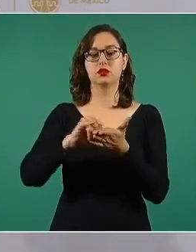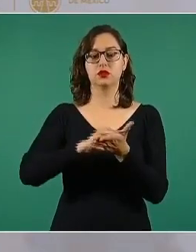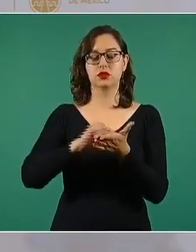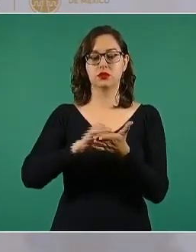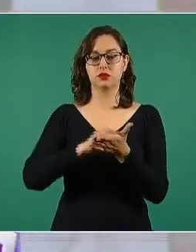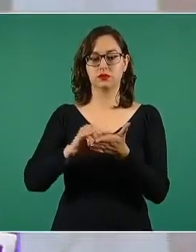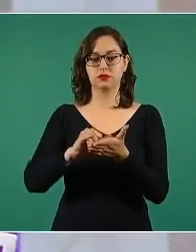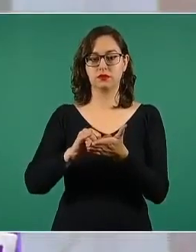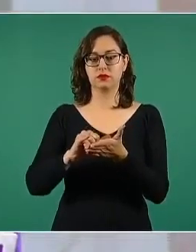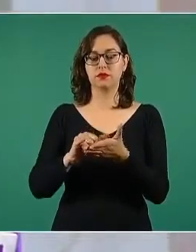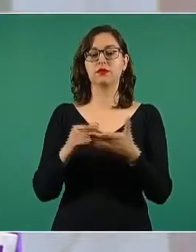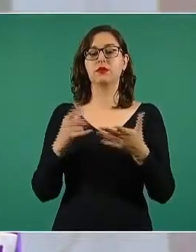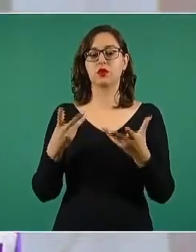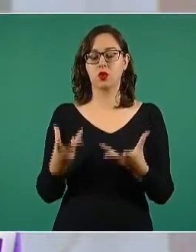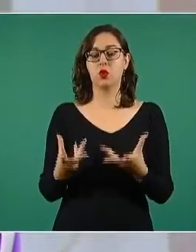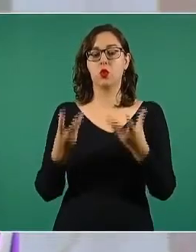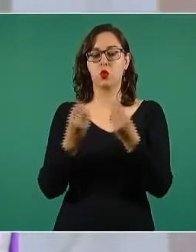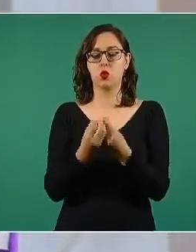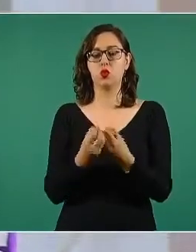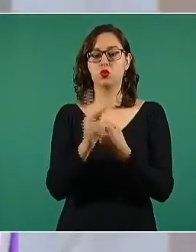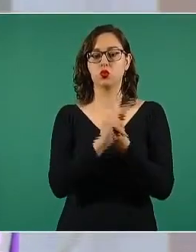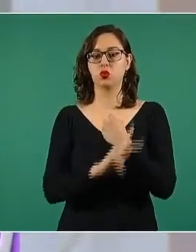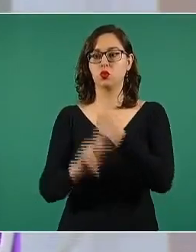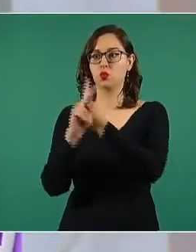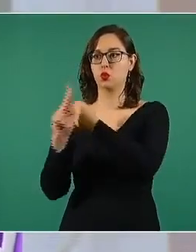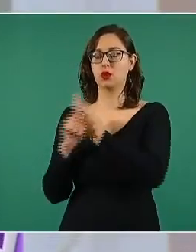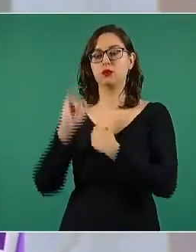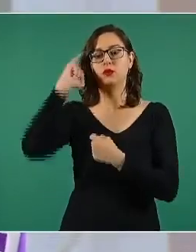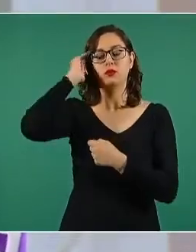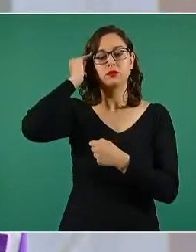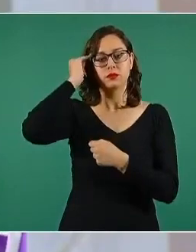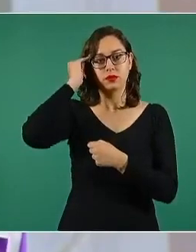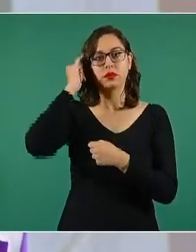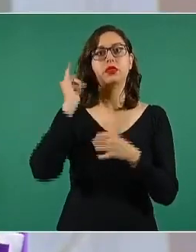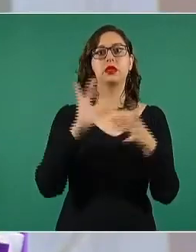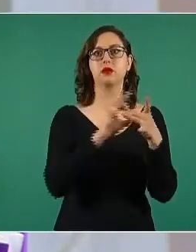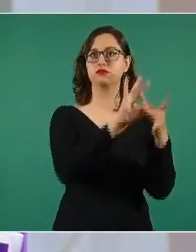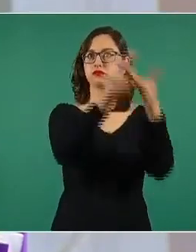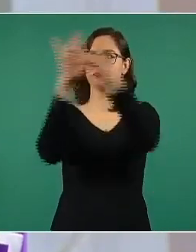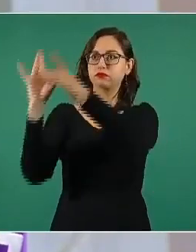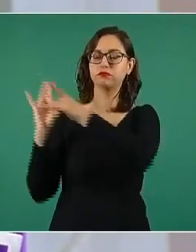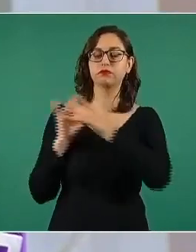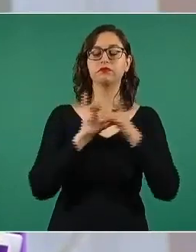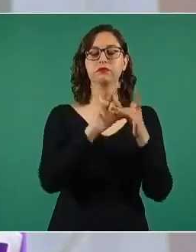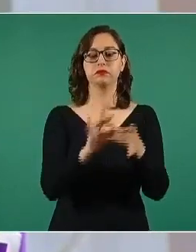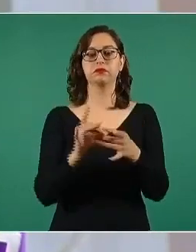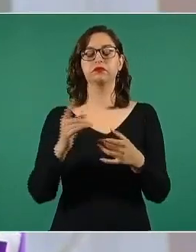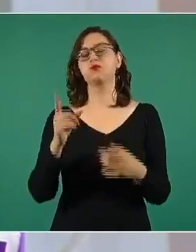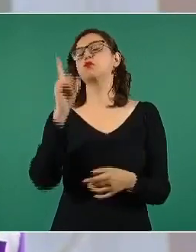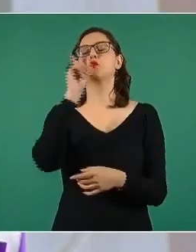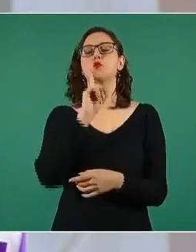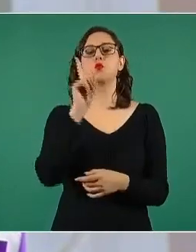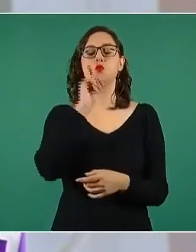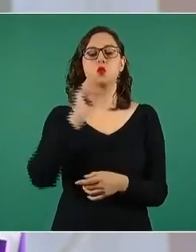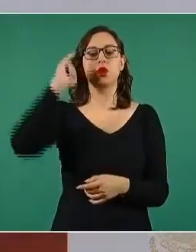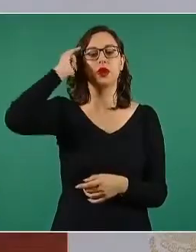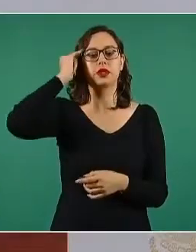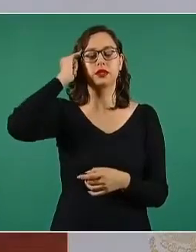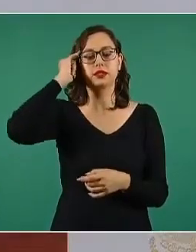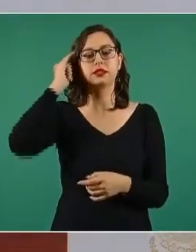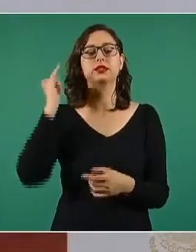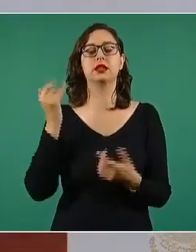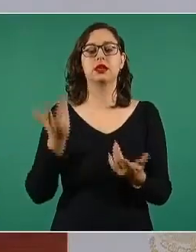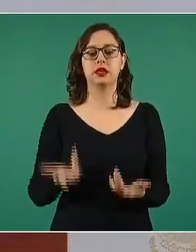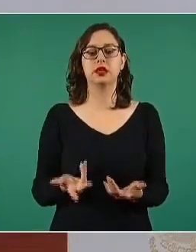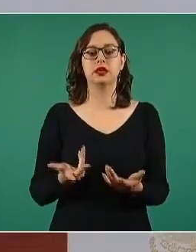alianza con la red de pueblos transnacionales, nuestras historias como mujeres nativas al norte y el